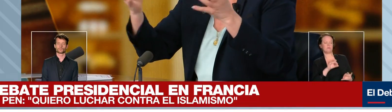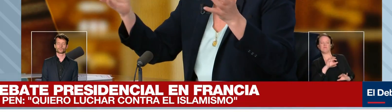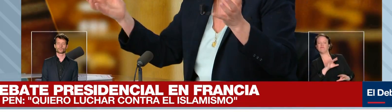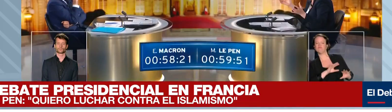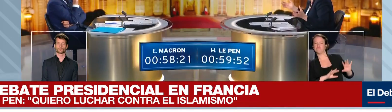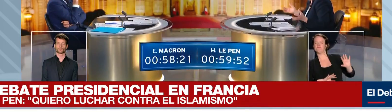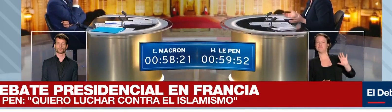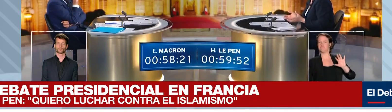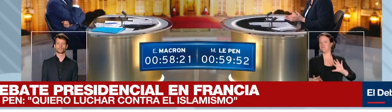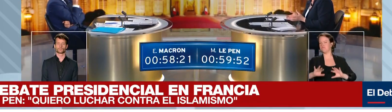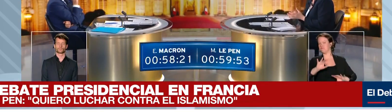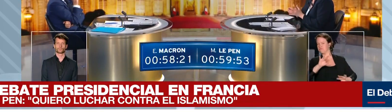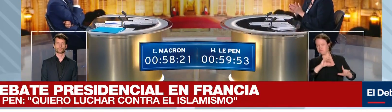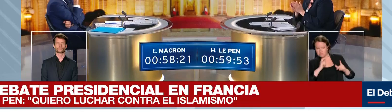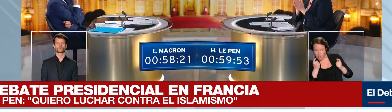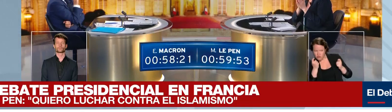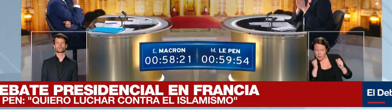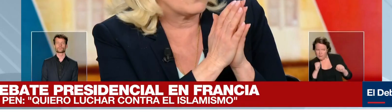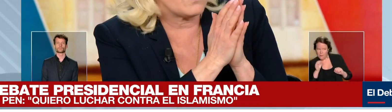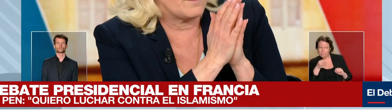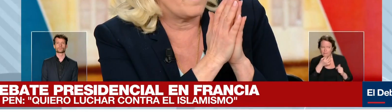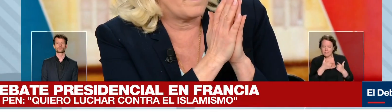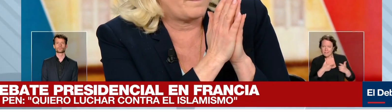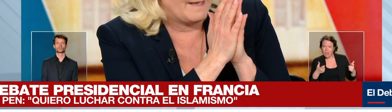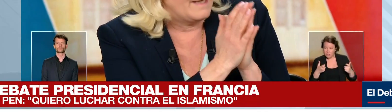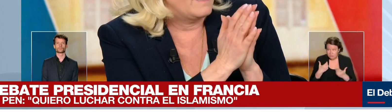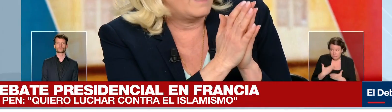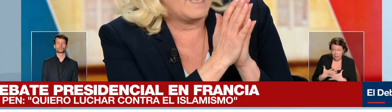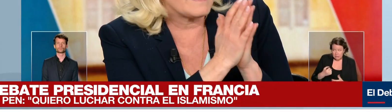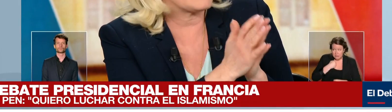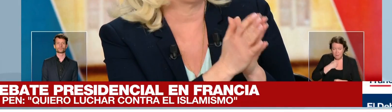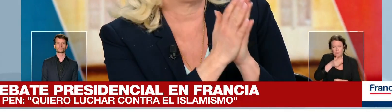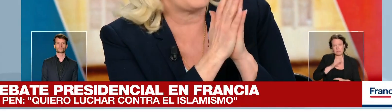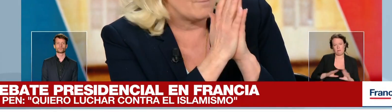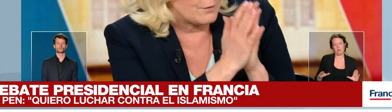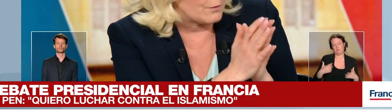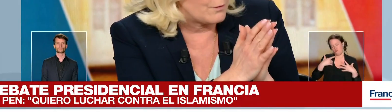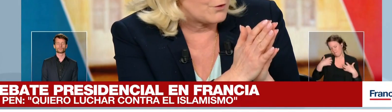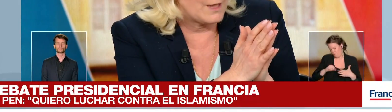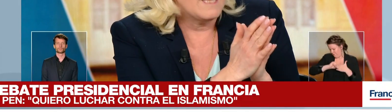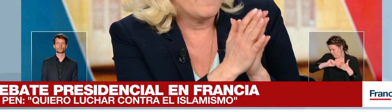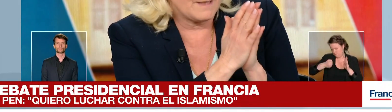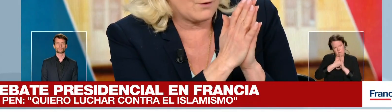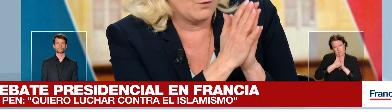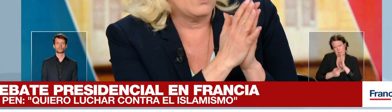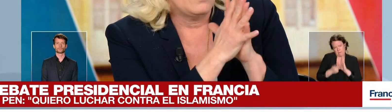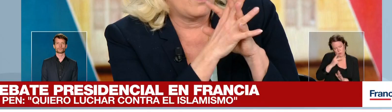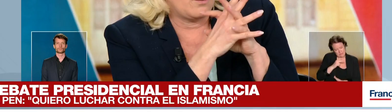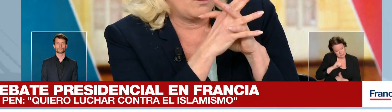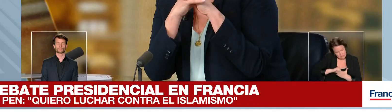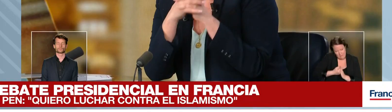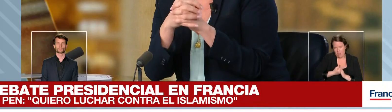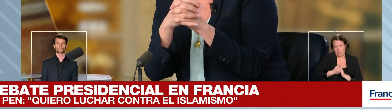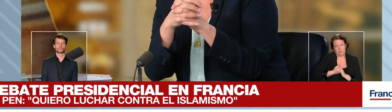seguir predicando y pueden seguir buscando financiación. Pienso que no hemos sido lo